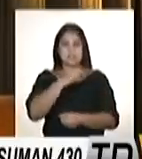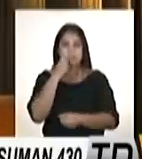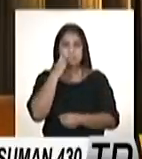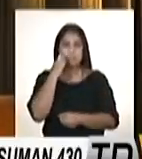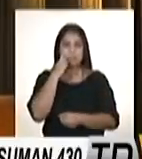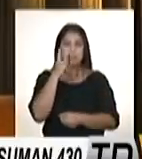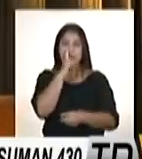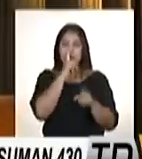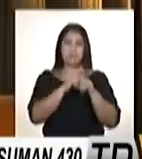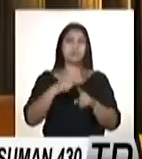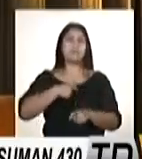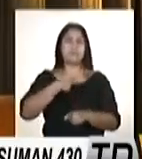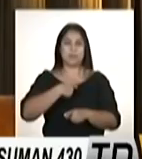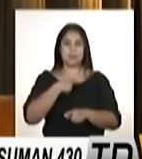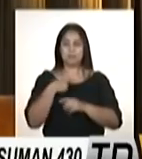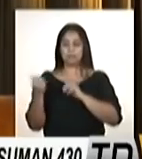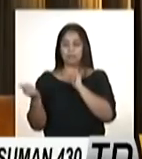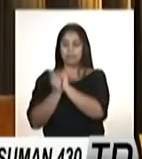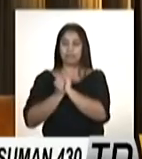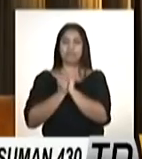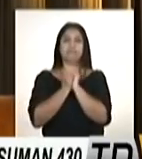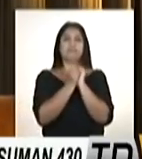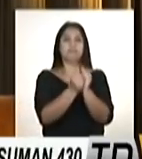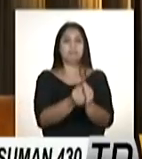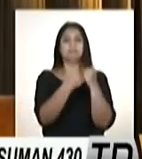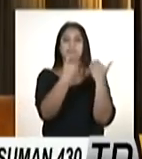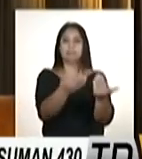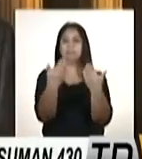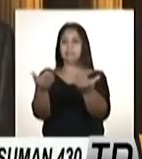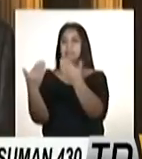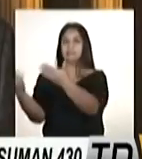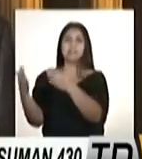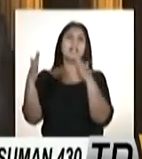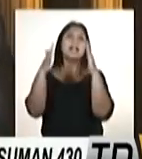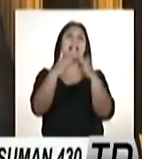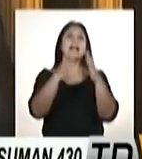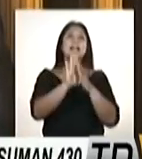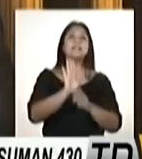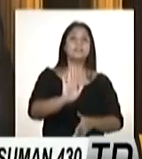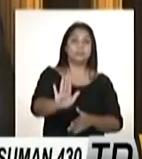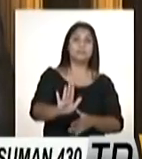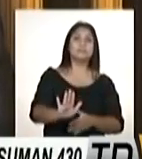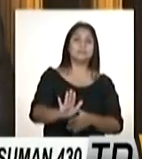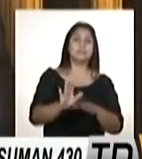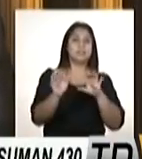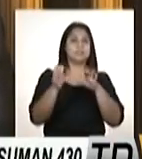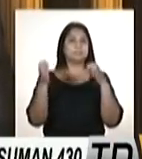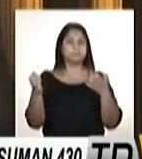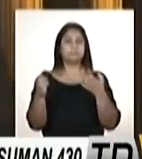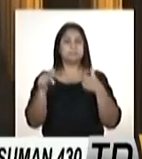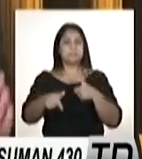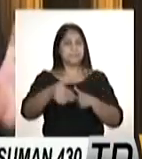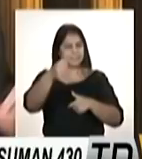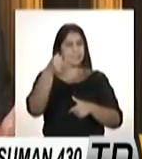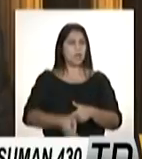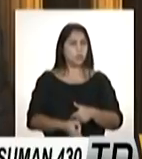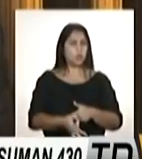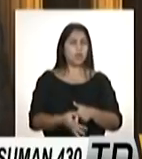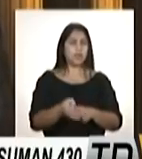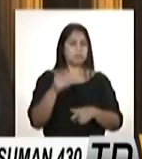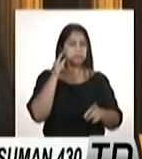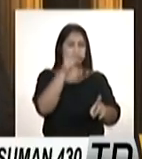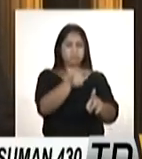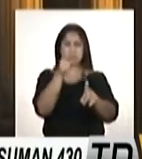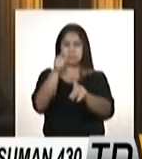acompañarán a entregarle la comida a los niños a sus casas, de manera que podamos tener la certeza que le están